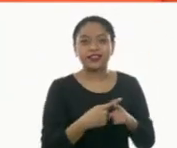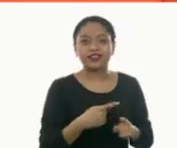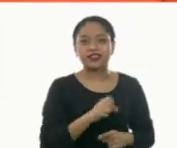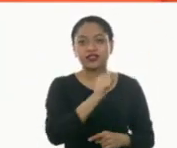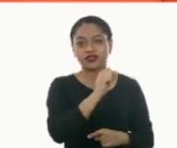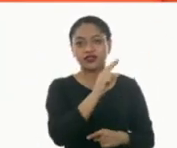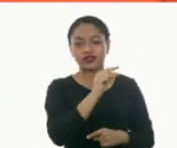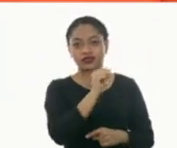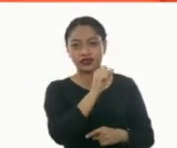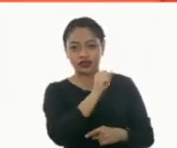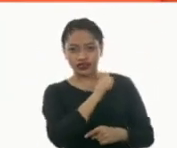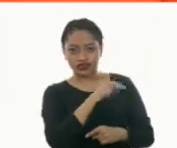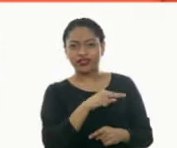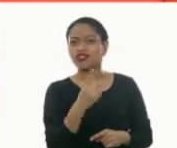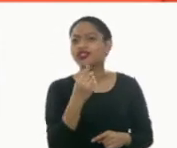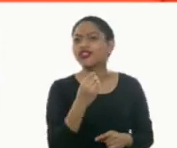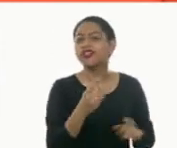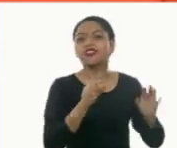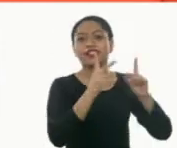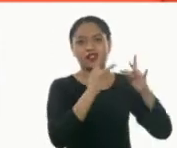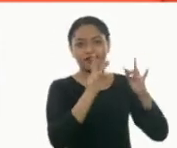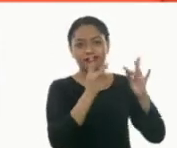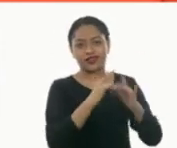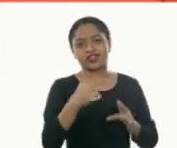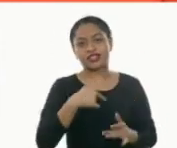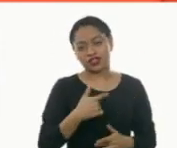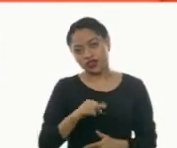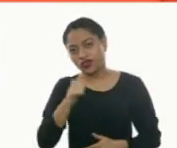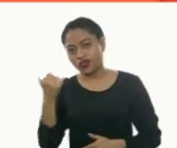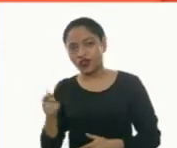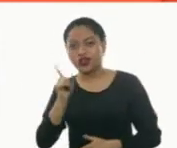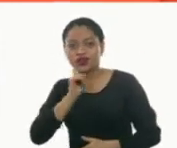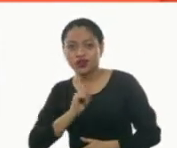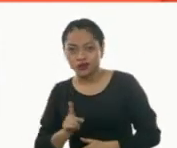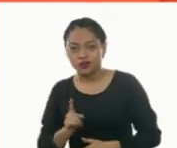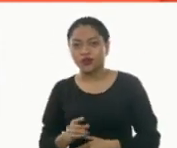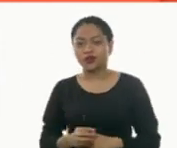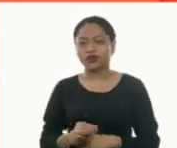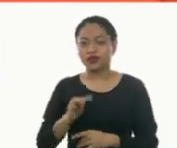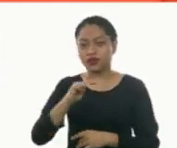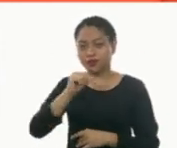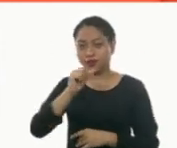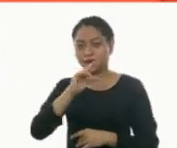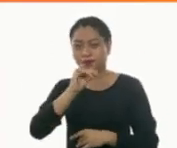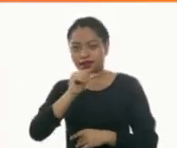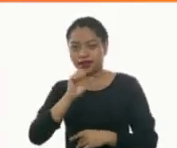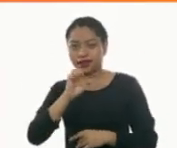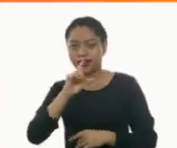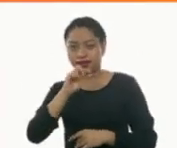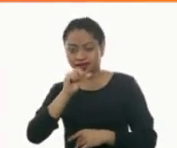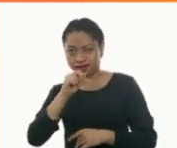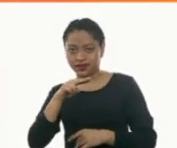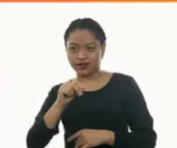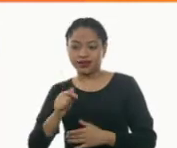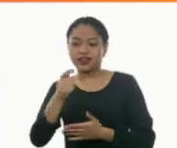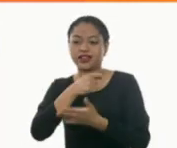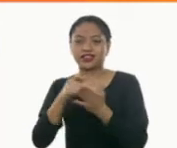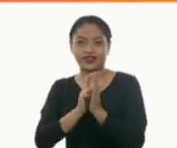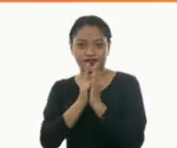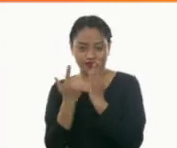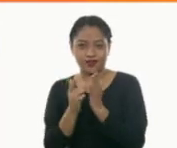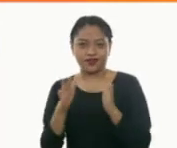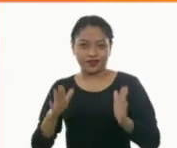Borel-Meissoni en Francia y una servidora y María Elena García lo sistematizamos y escribimos un libro aquí en México. Órale.